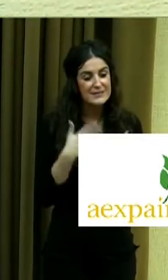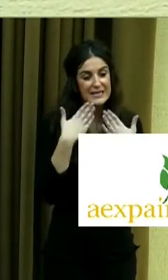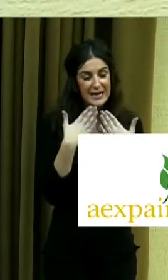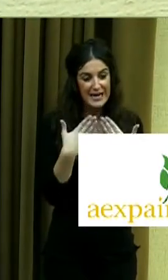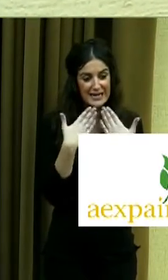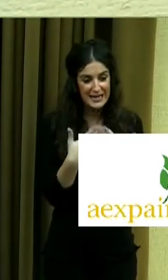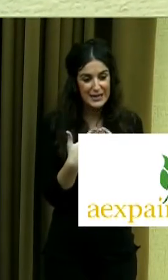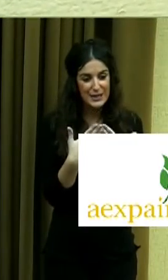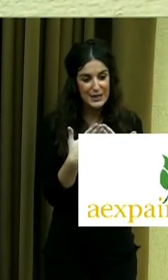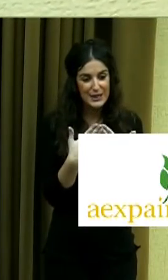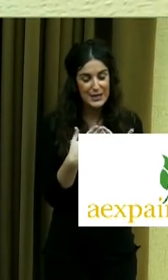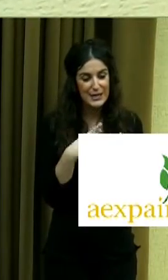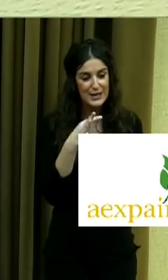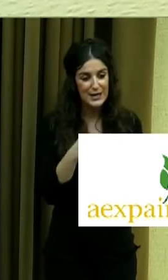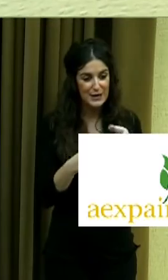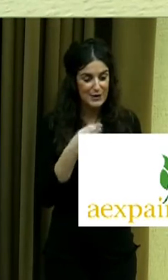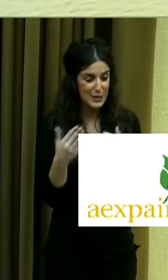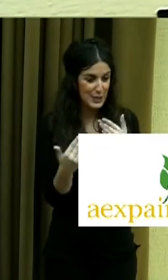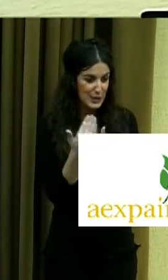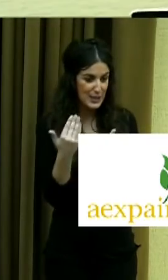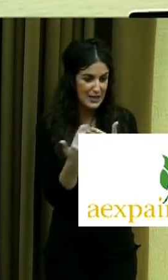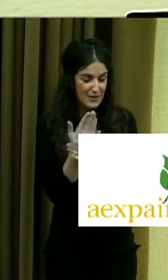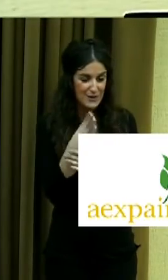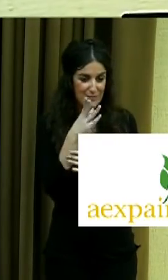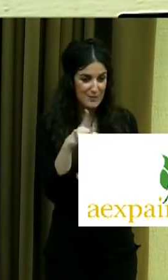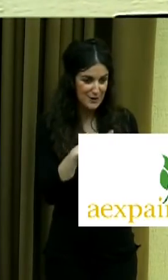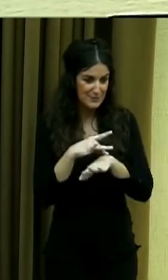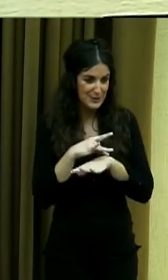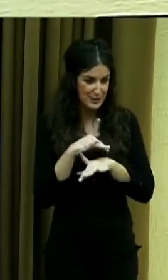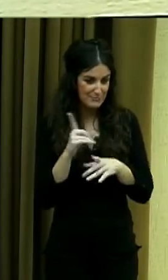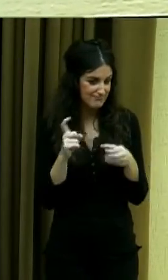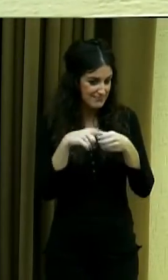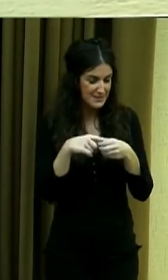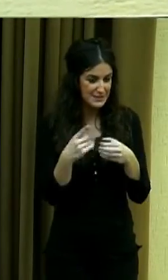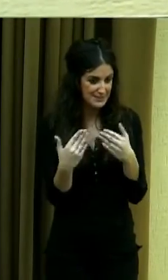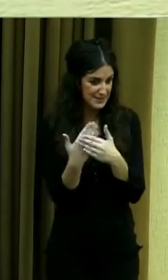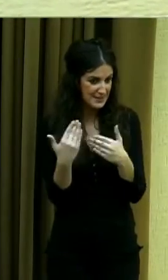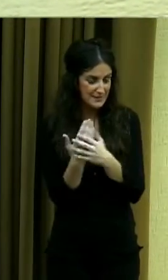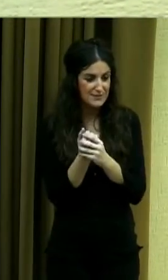Agradecer a la organización de las jornadas pues, la invitación a participar en este evento.